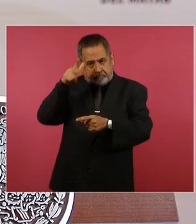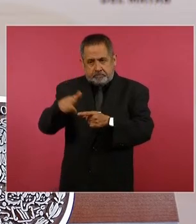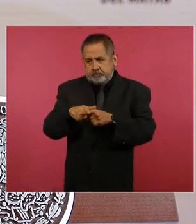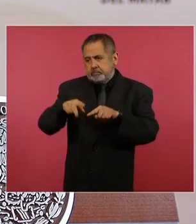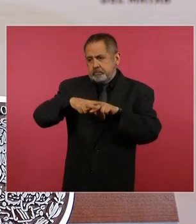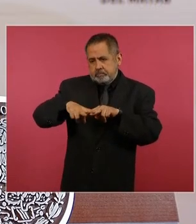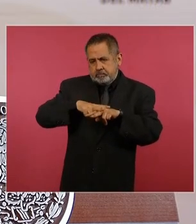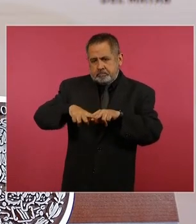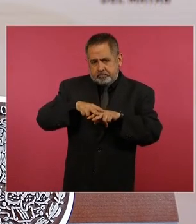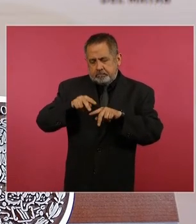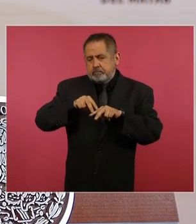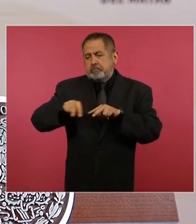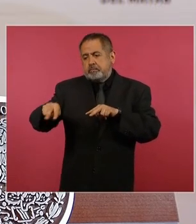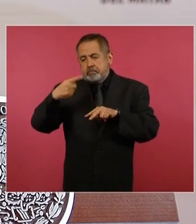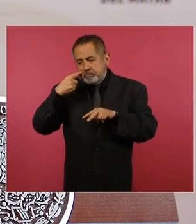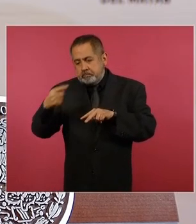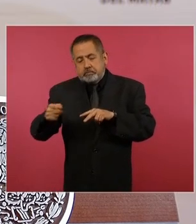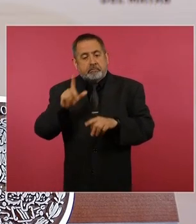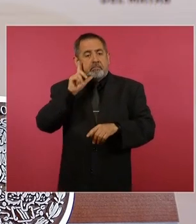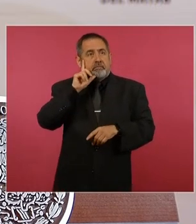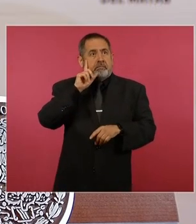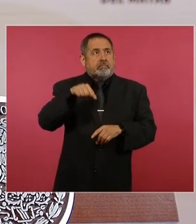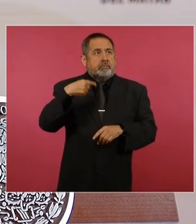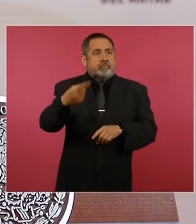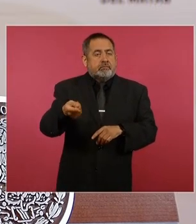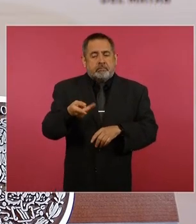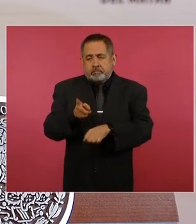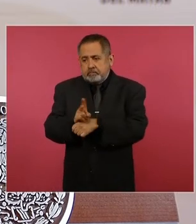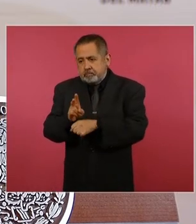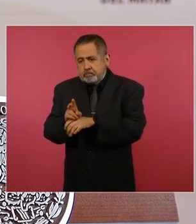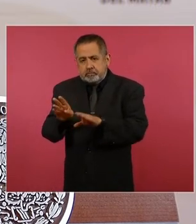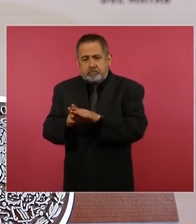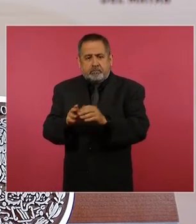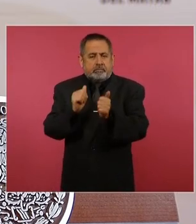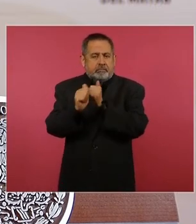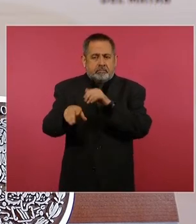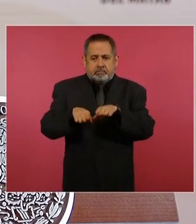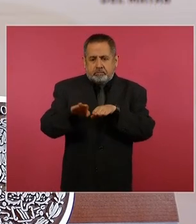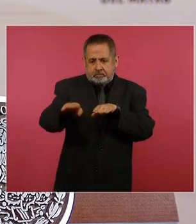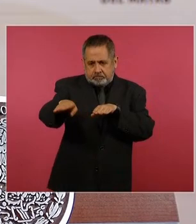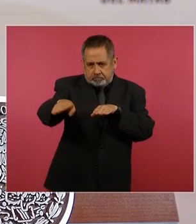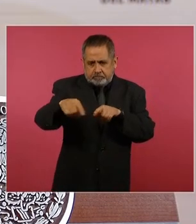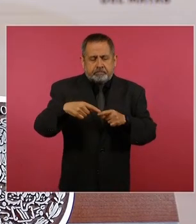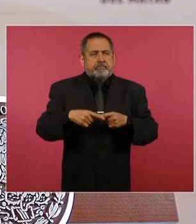y mañana vamos a supervisar carreteras,